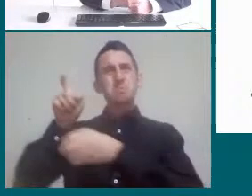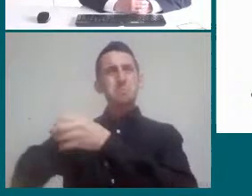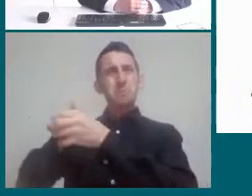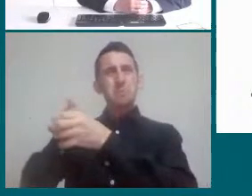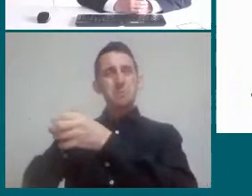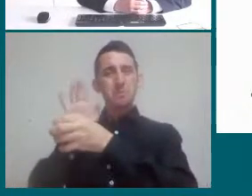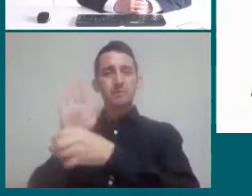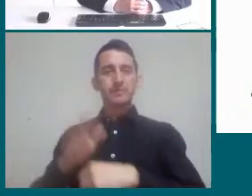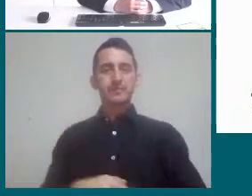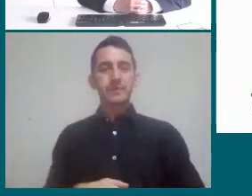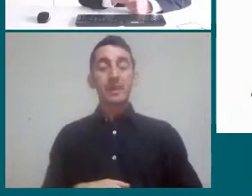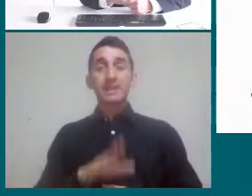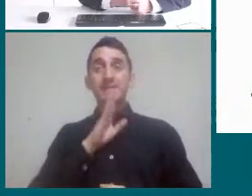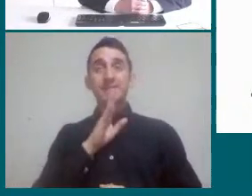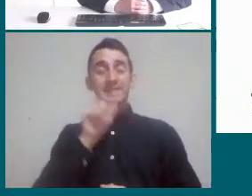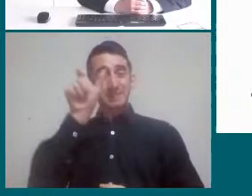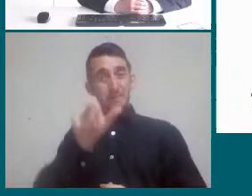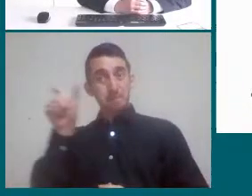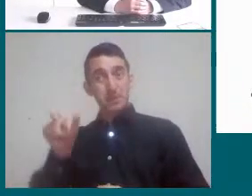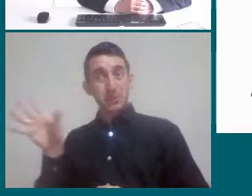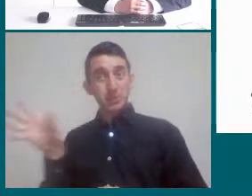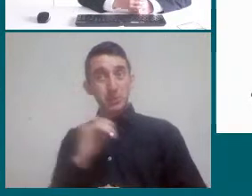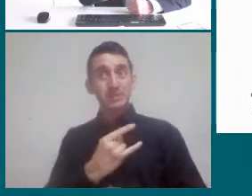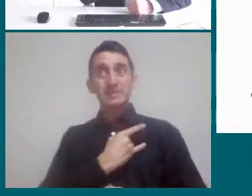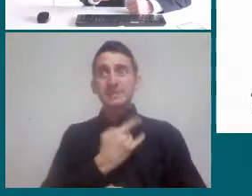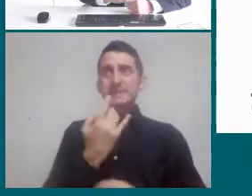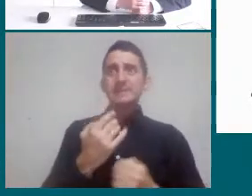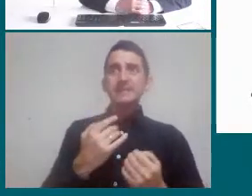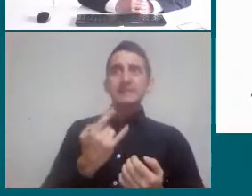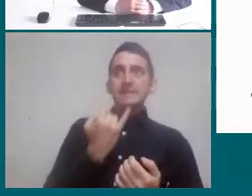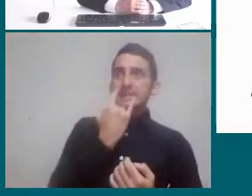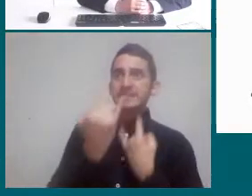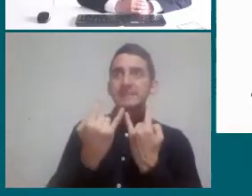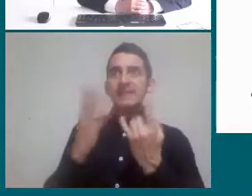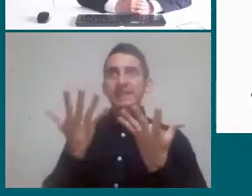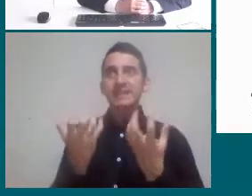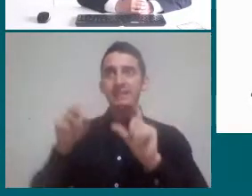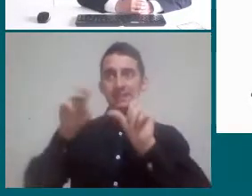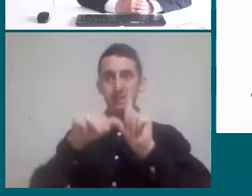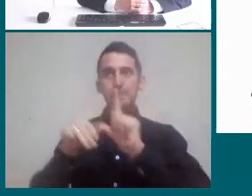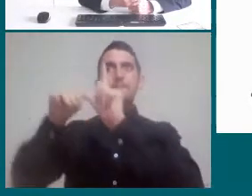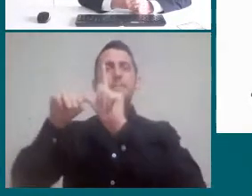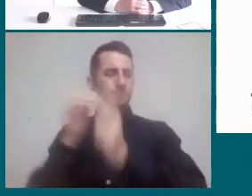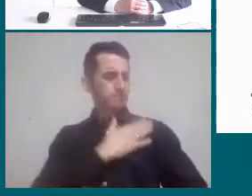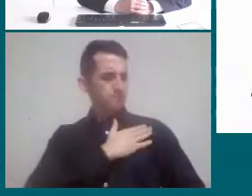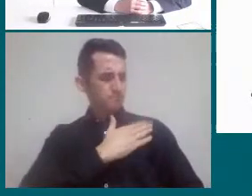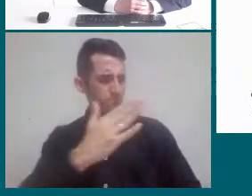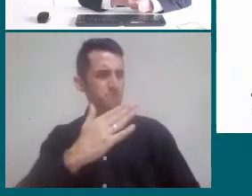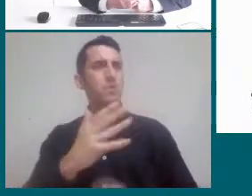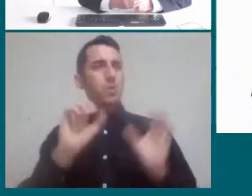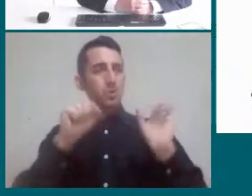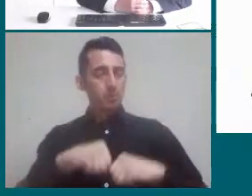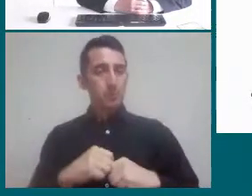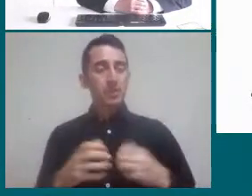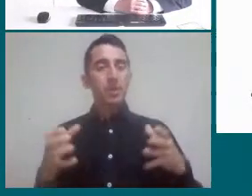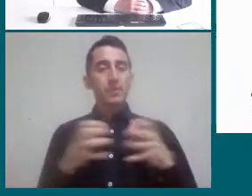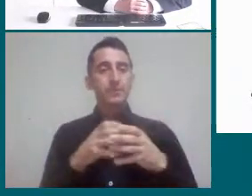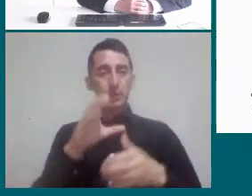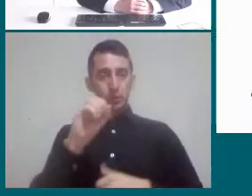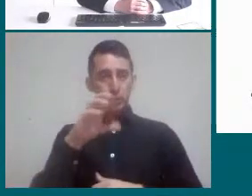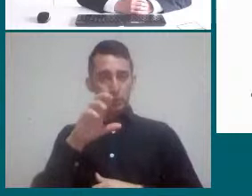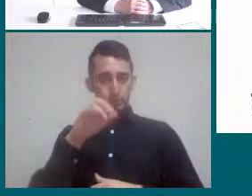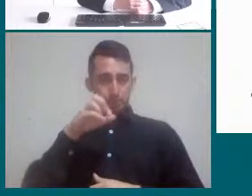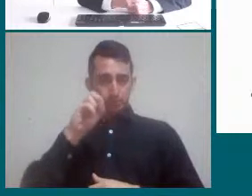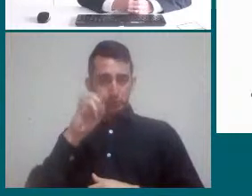están interesadas en alguna de las maestrías que nosotros estamos ofertando a través de Corpo Uni, nuestro aliado local, que se encuentran en las